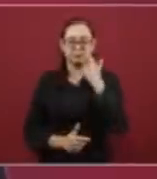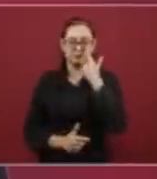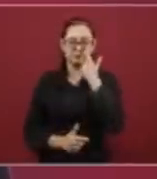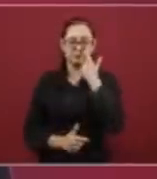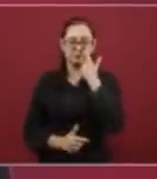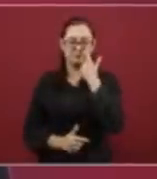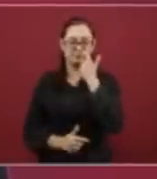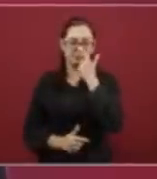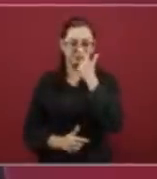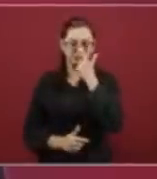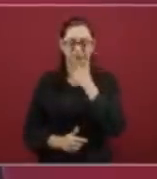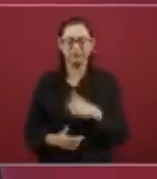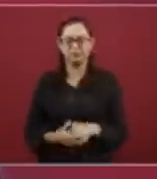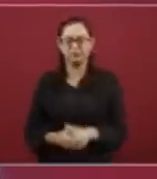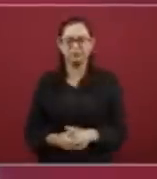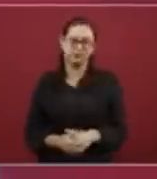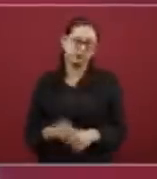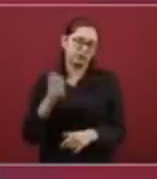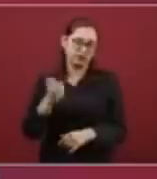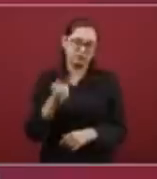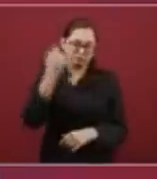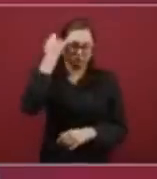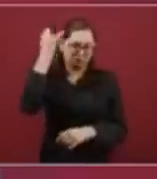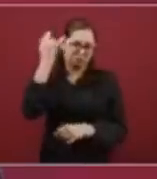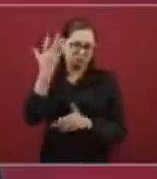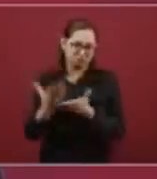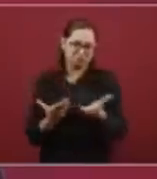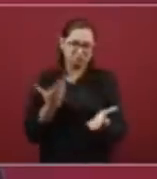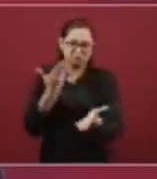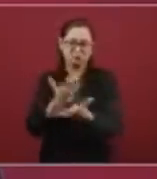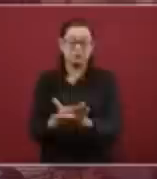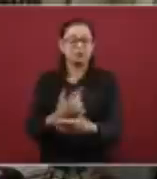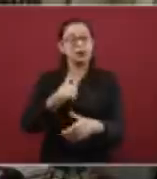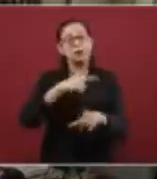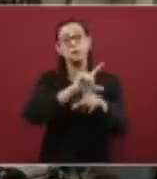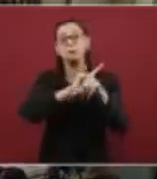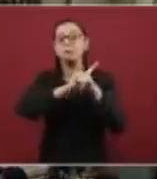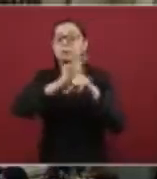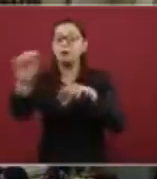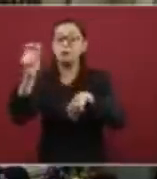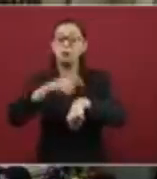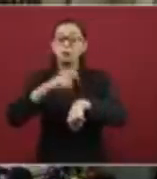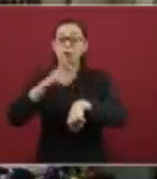Eso es lo que se está proponiendo. Me voy porque si no, no llego.